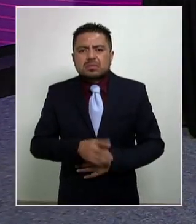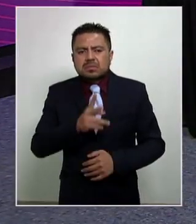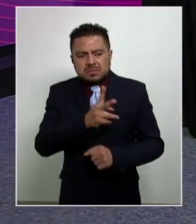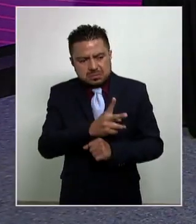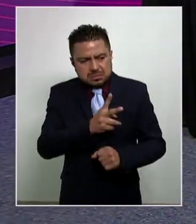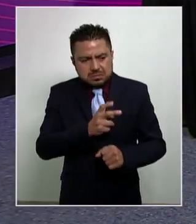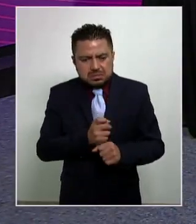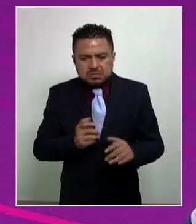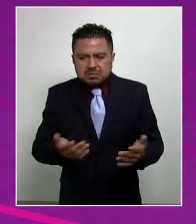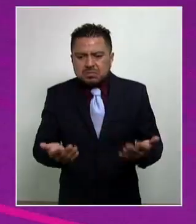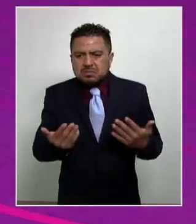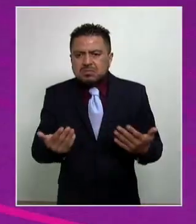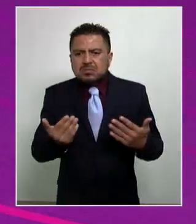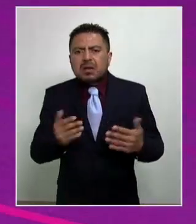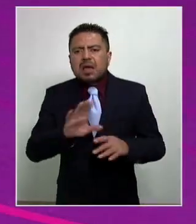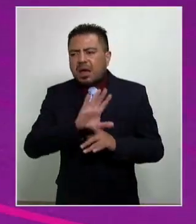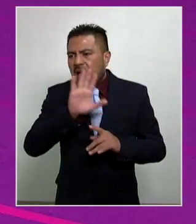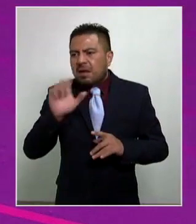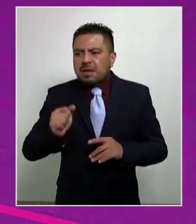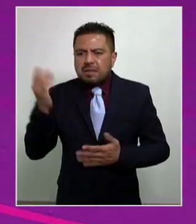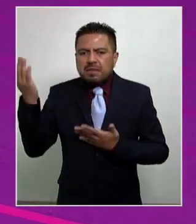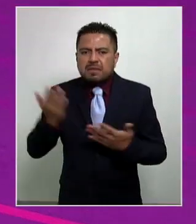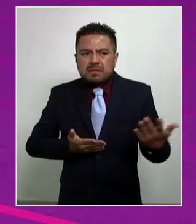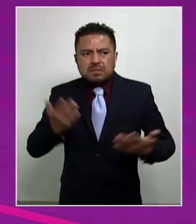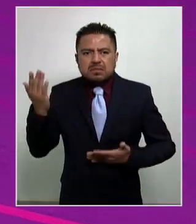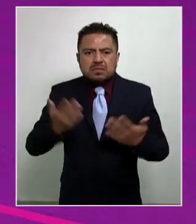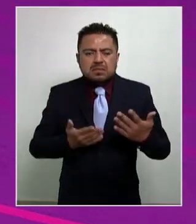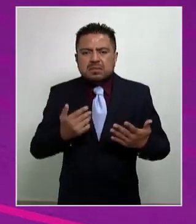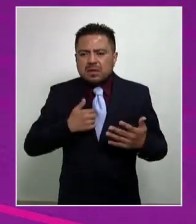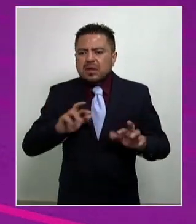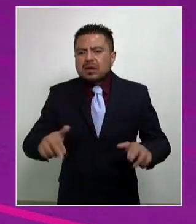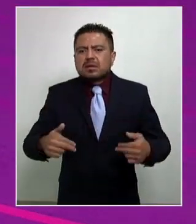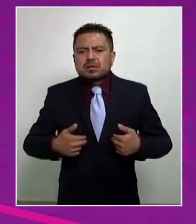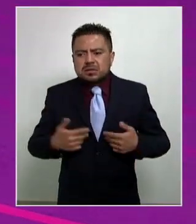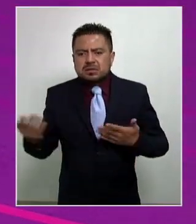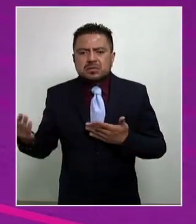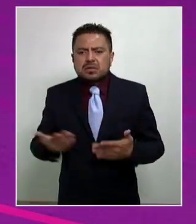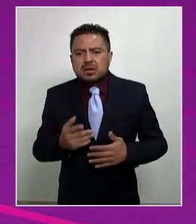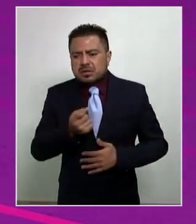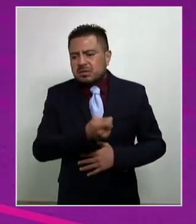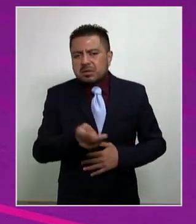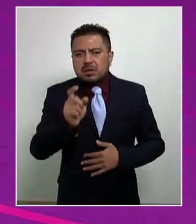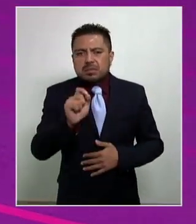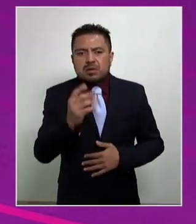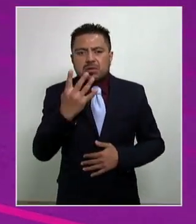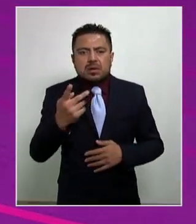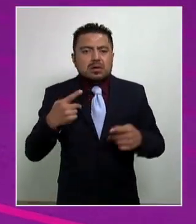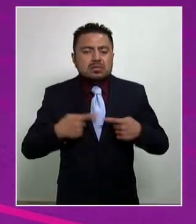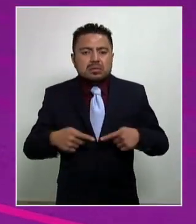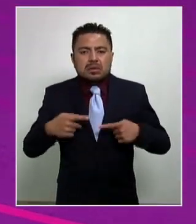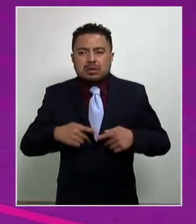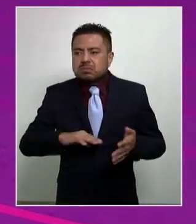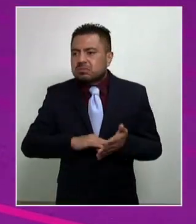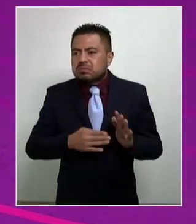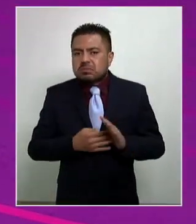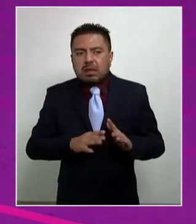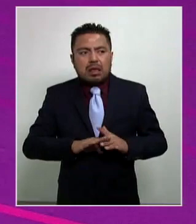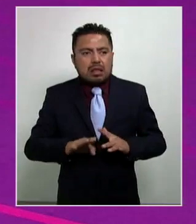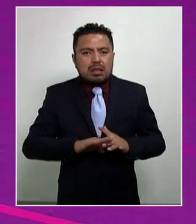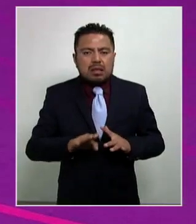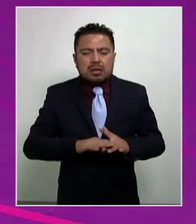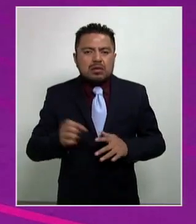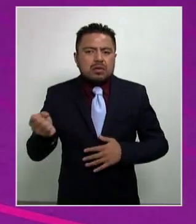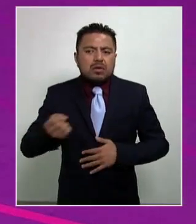invitando a gente que venía de África y todo, porque hemos recibido por fin 24 personas viniendo y que daban